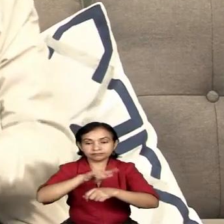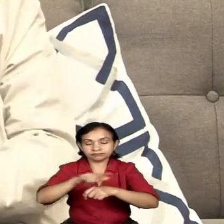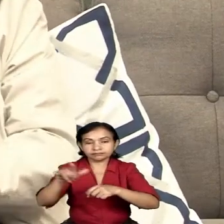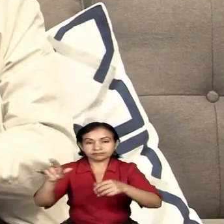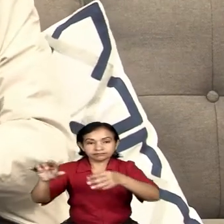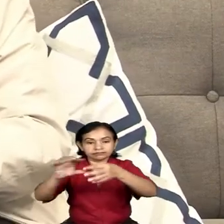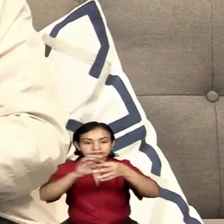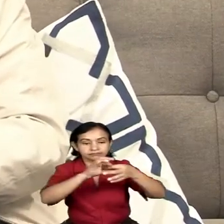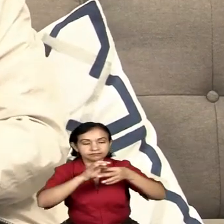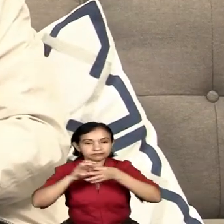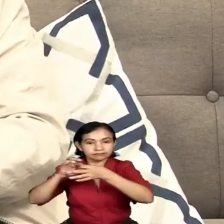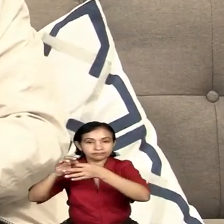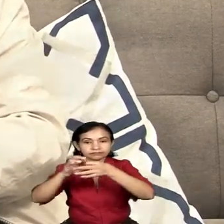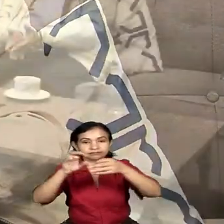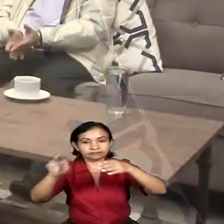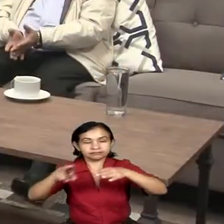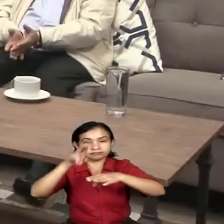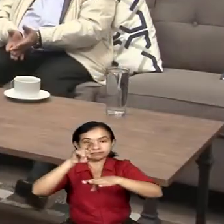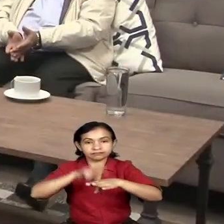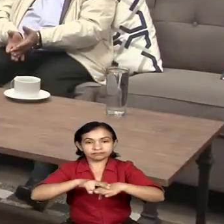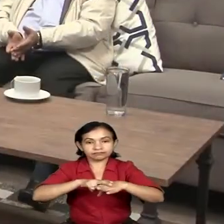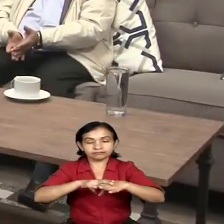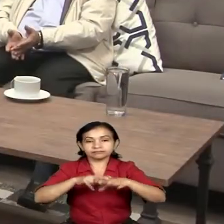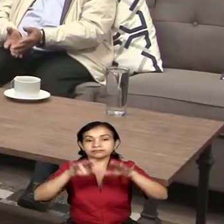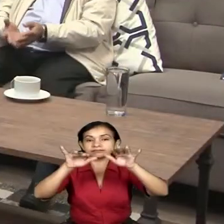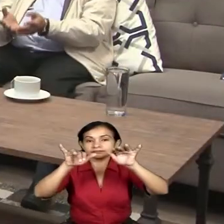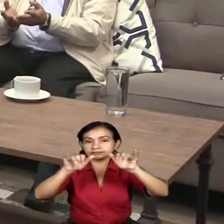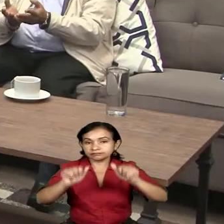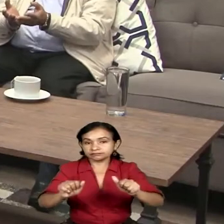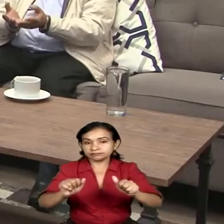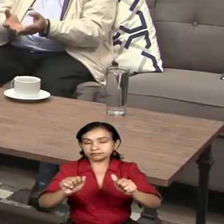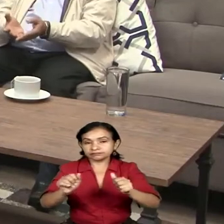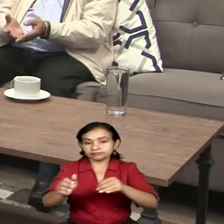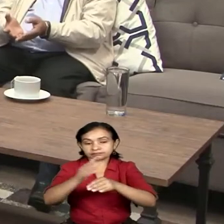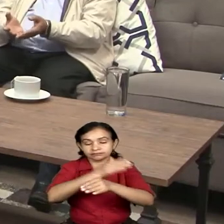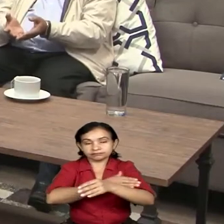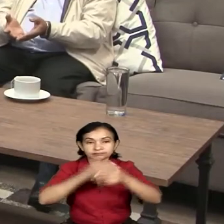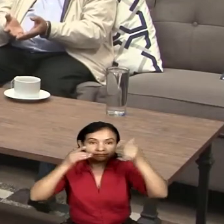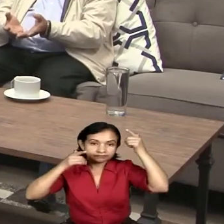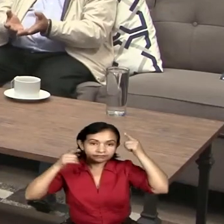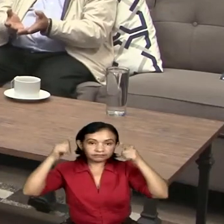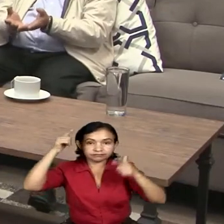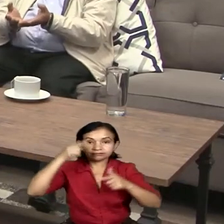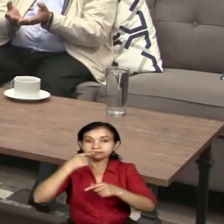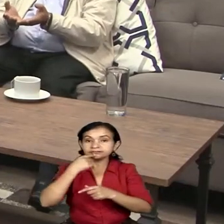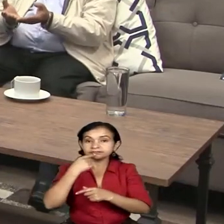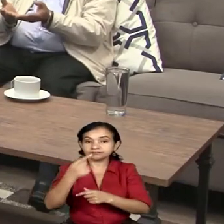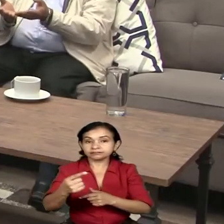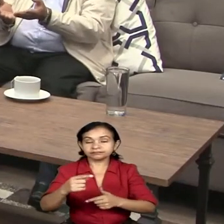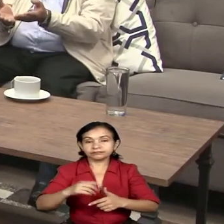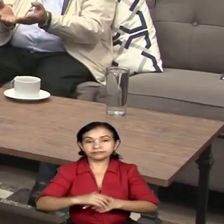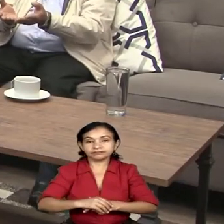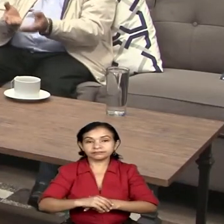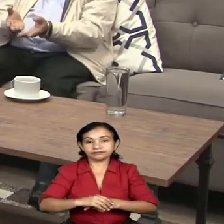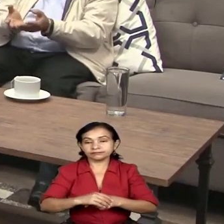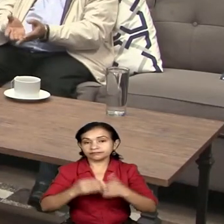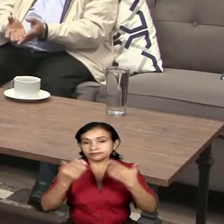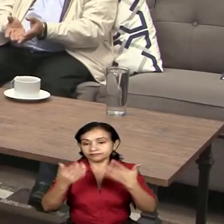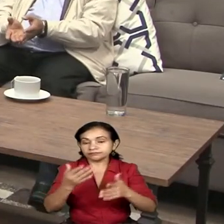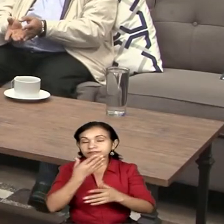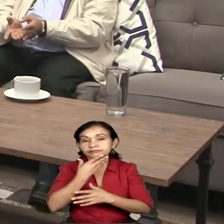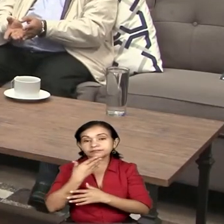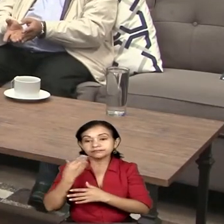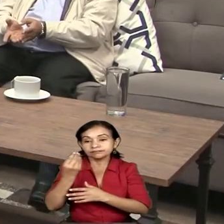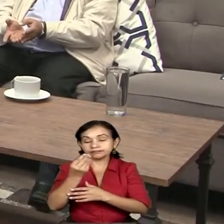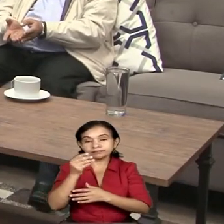unidad nacional que ya lo pregonaba Sandino, la pregonan estos jóvenes